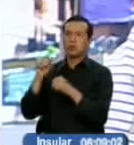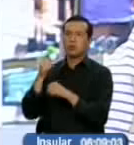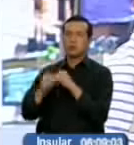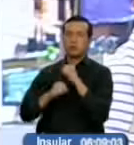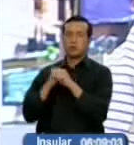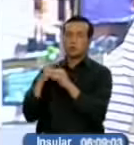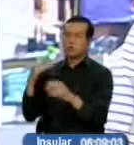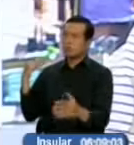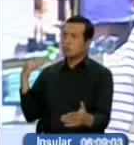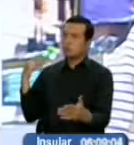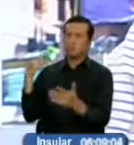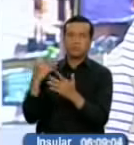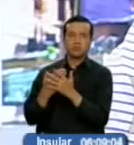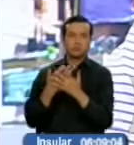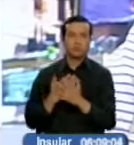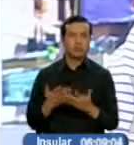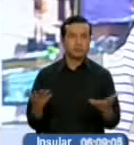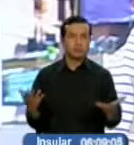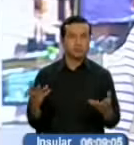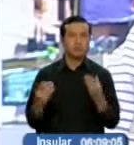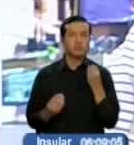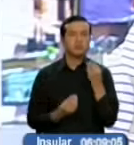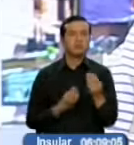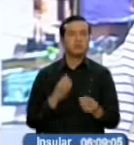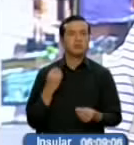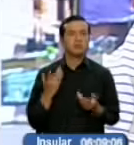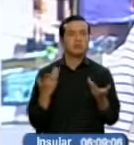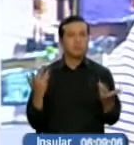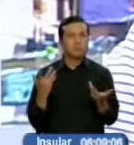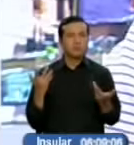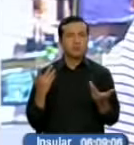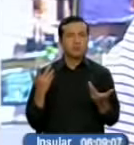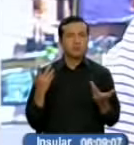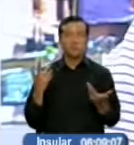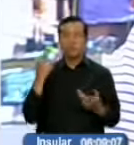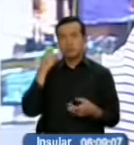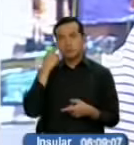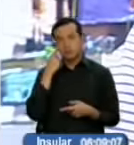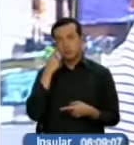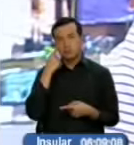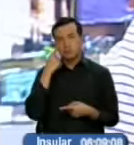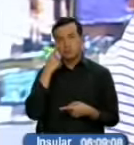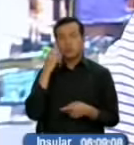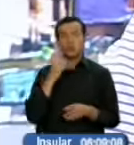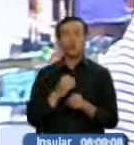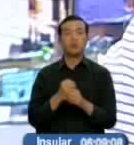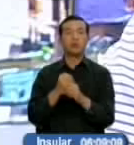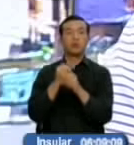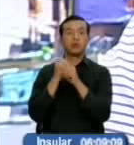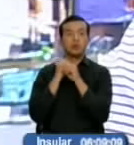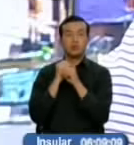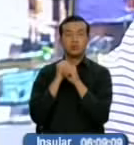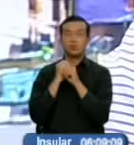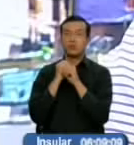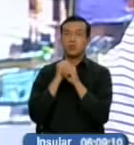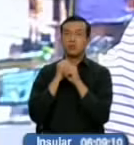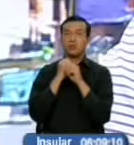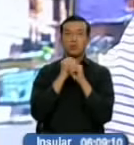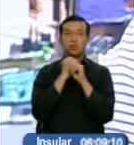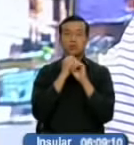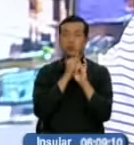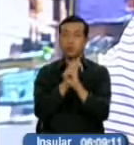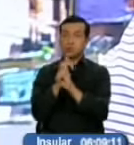años, evidentemente, hacen que estemos en condiciones y tengamos la obligación, los sectores democráticos del